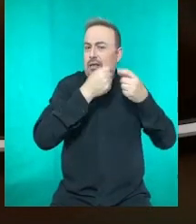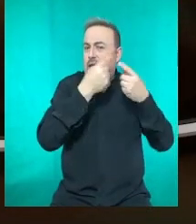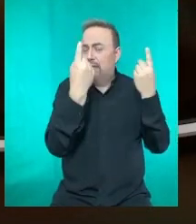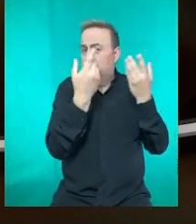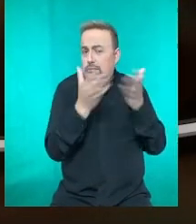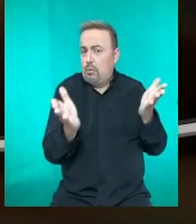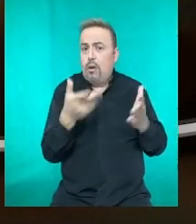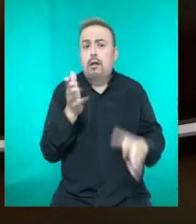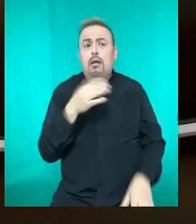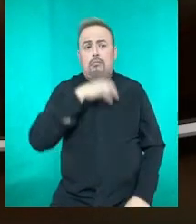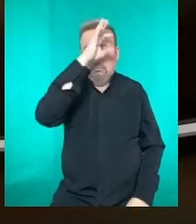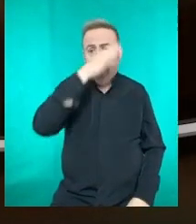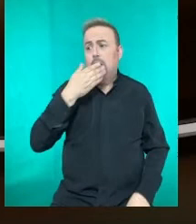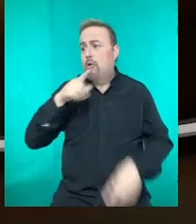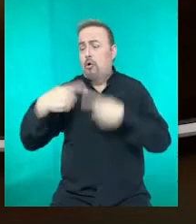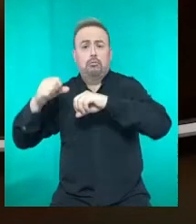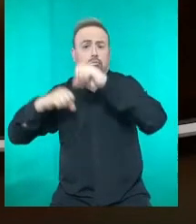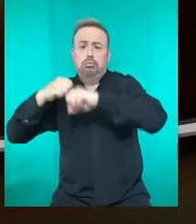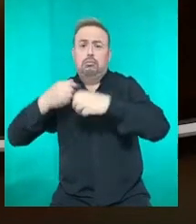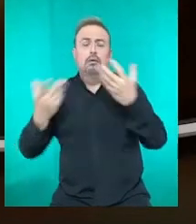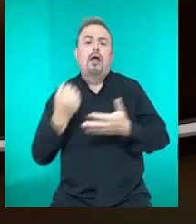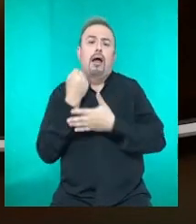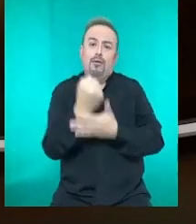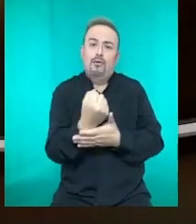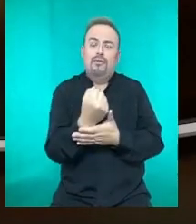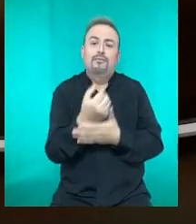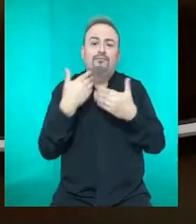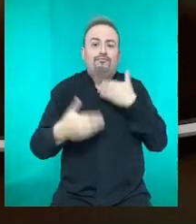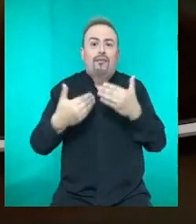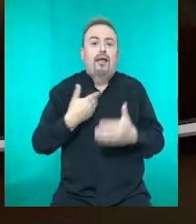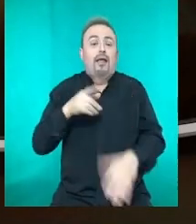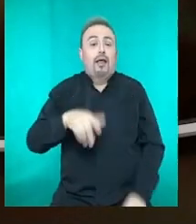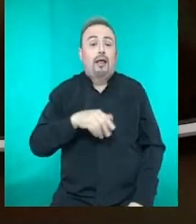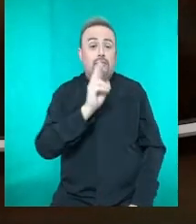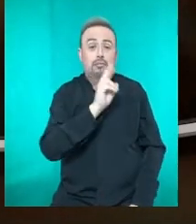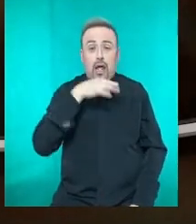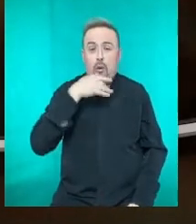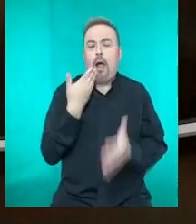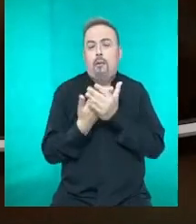ser aplicables a minería que ayudarían y irían en pro de la optimización del recurso hídrico.